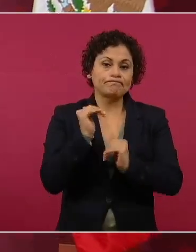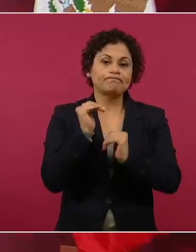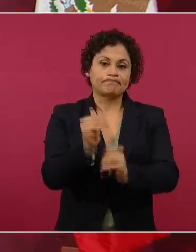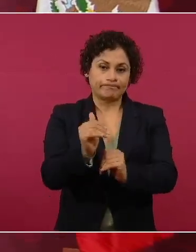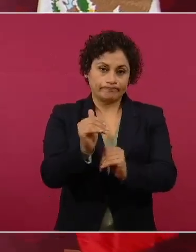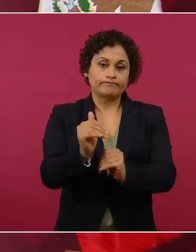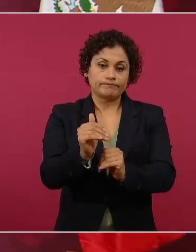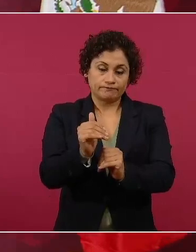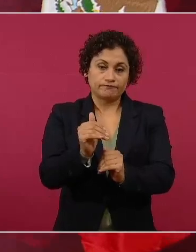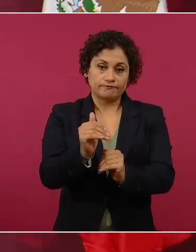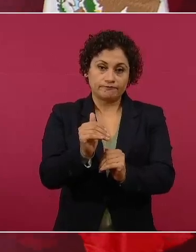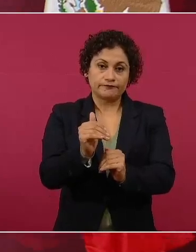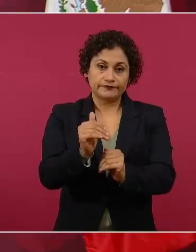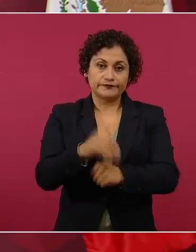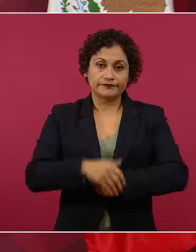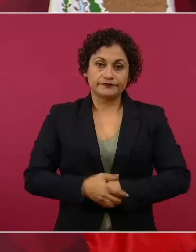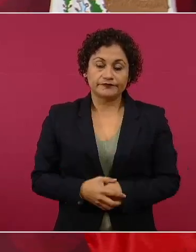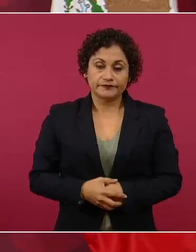limitada,